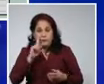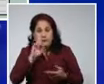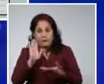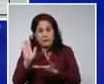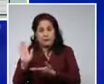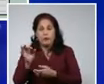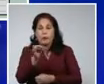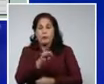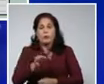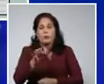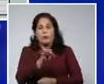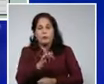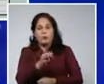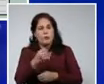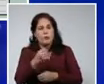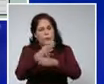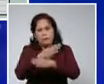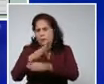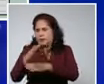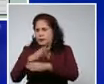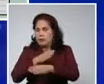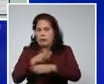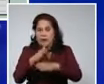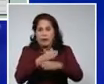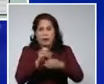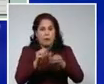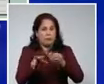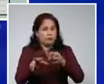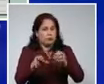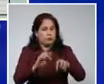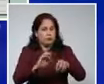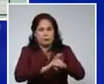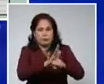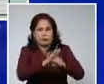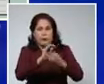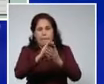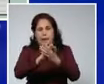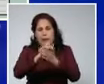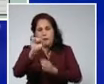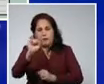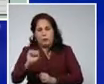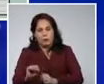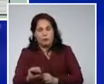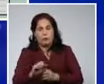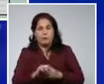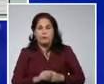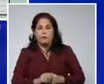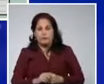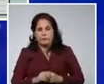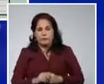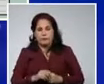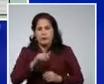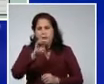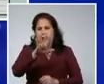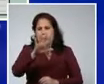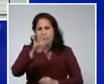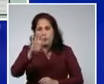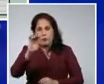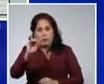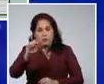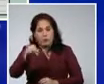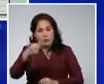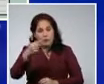municipios más afectados. Melena del Sur, con una tasa de